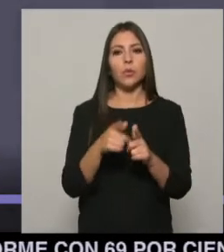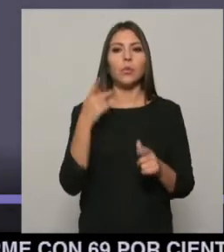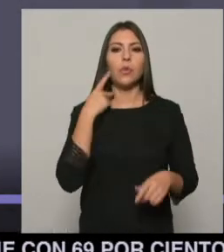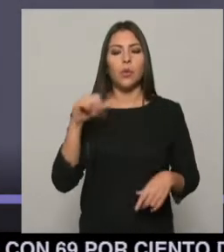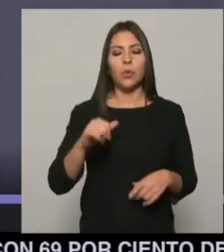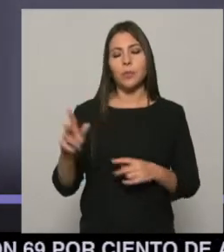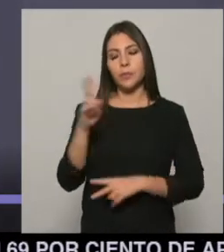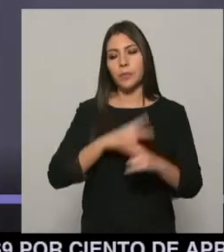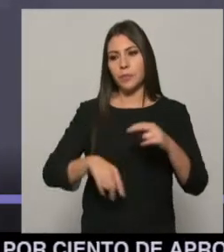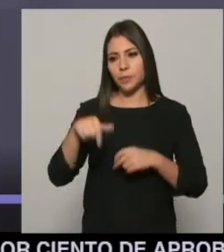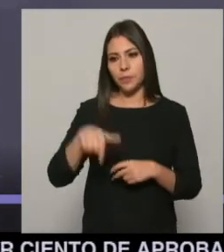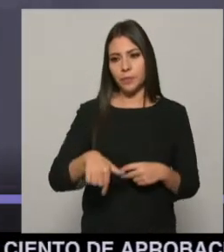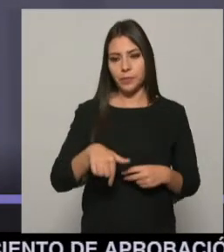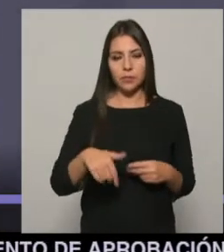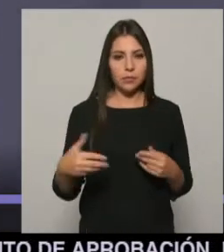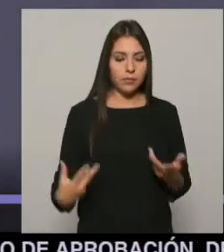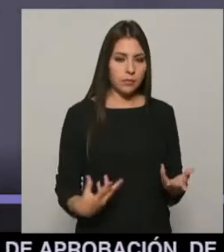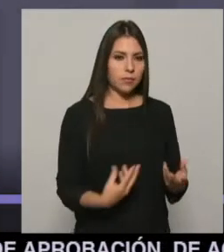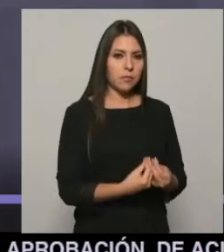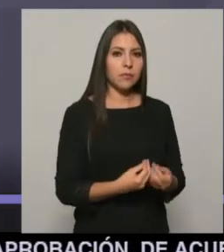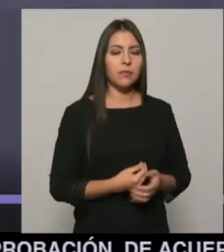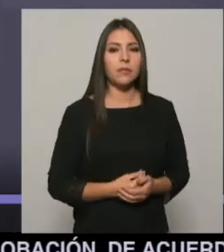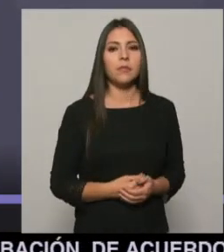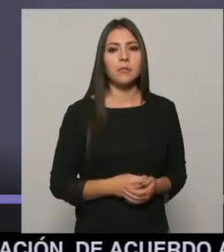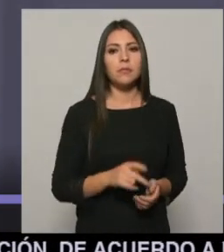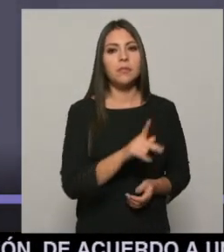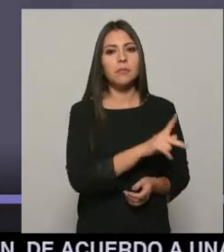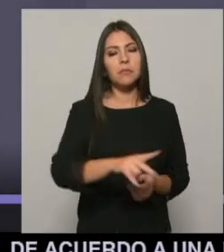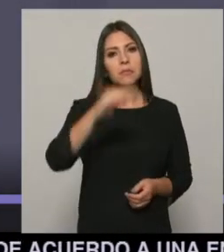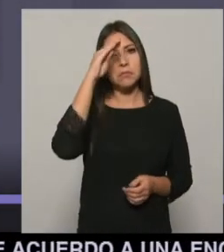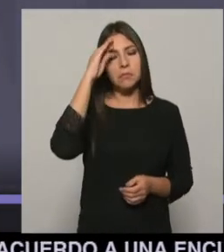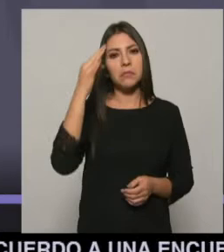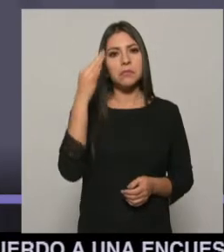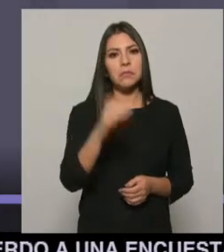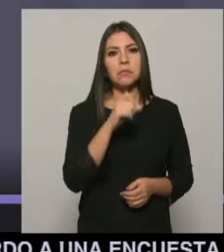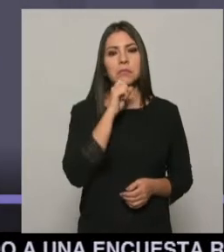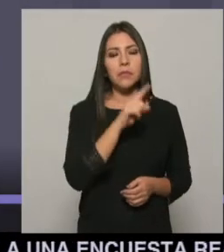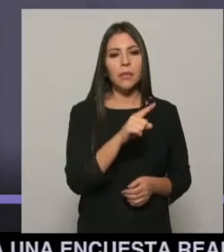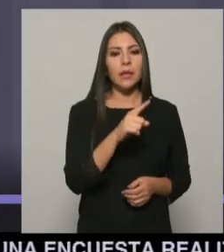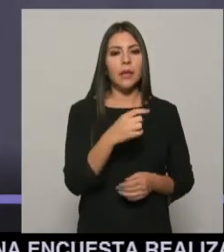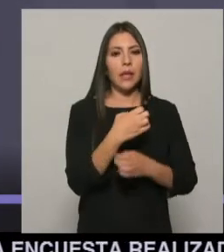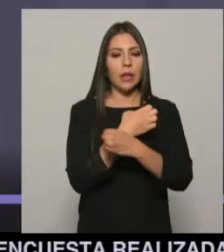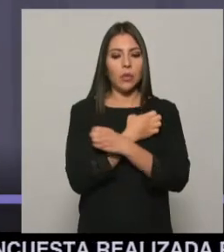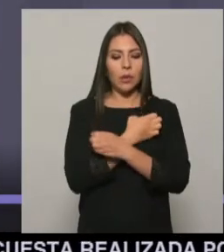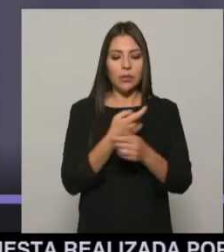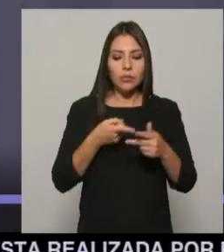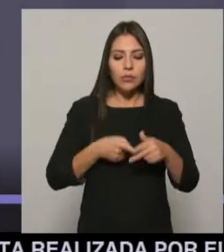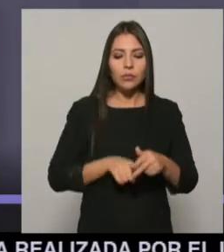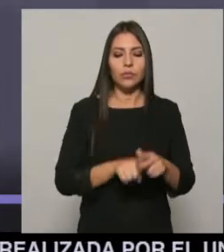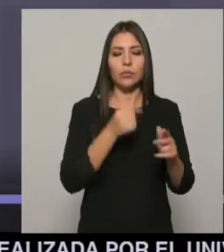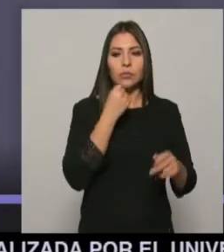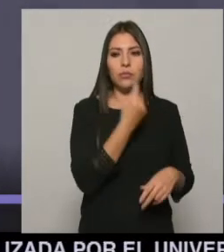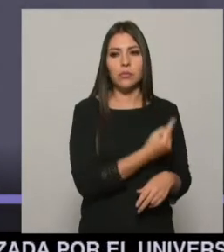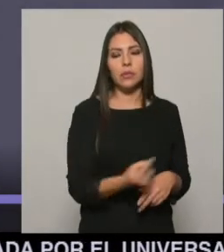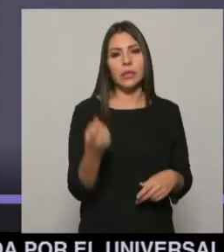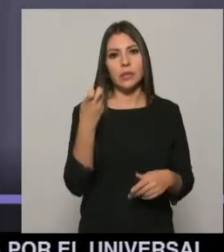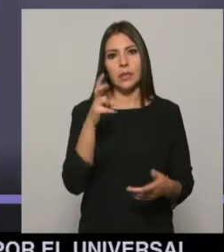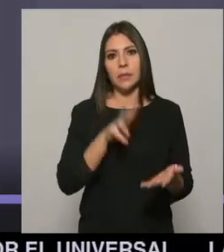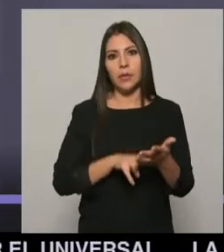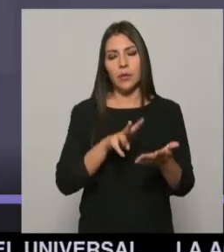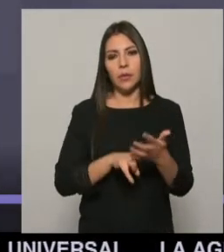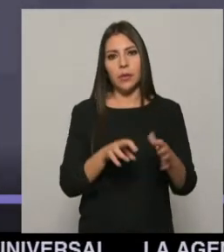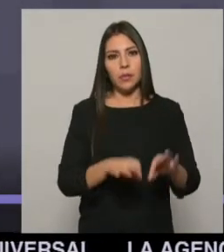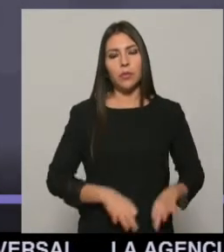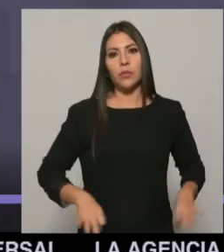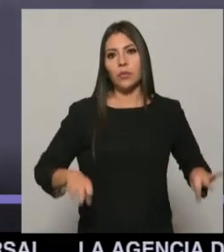mañana aquí contigo. Coincidimos en el tema de educación inicial como una prioridad para nosotros. Por supuesto que